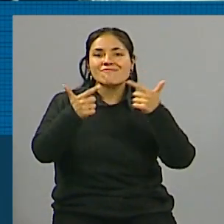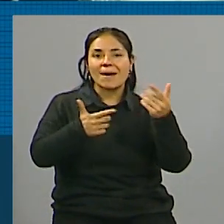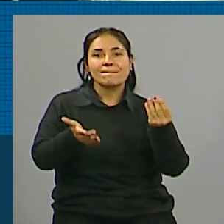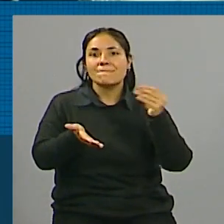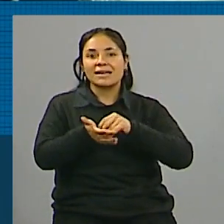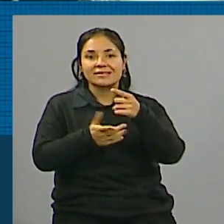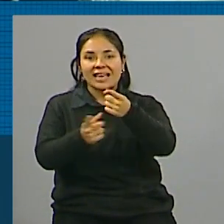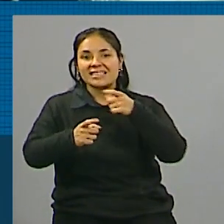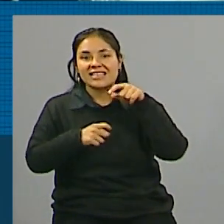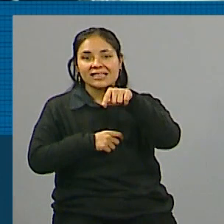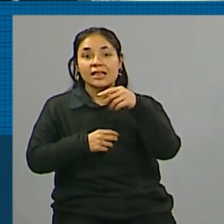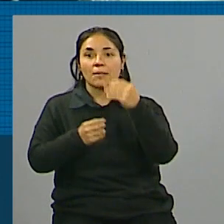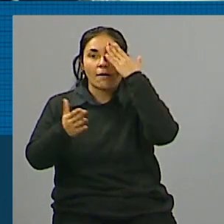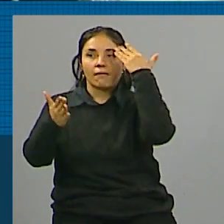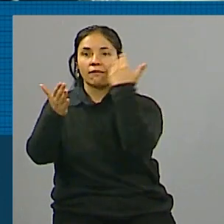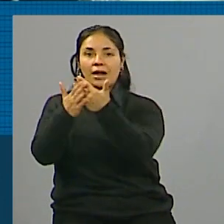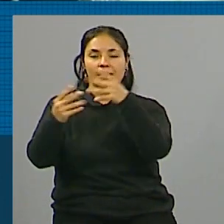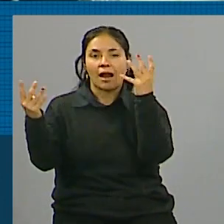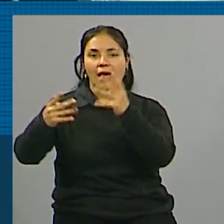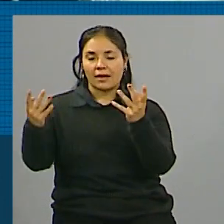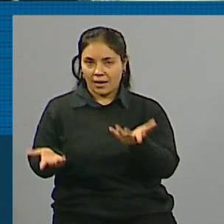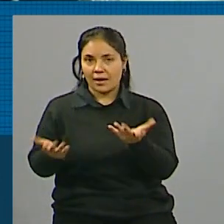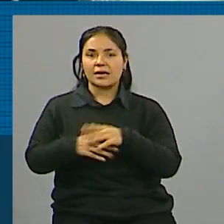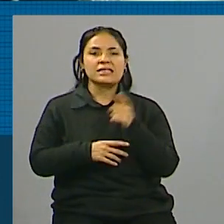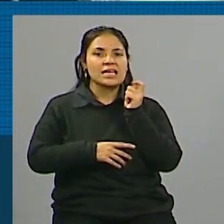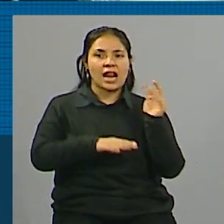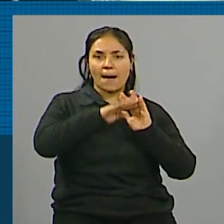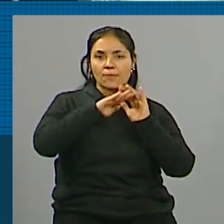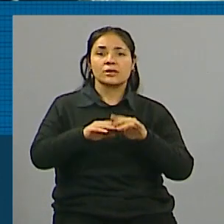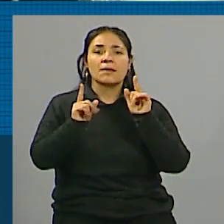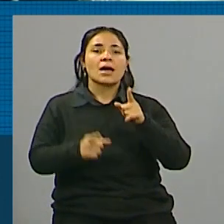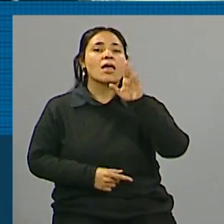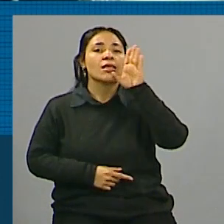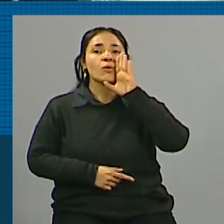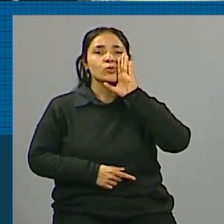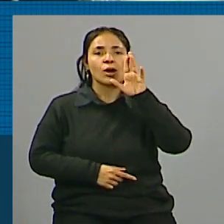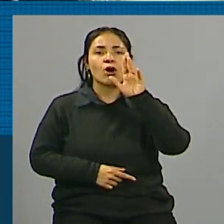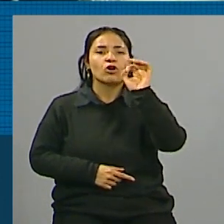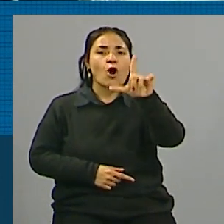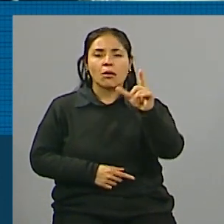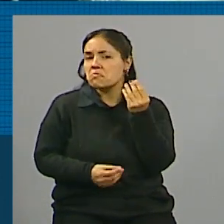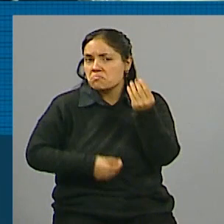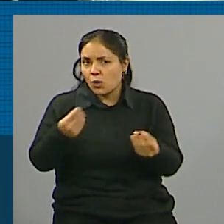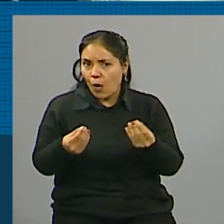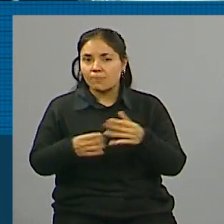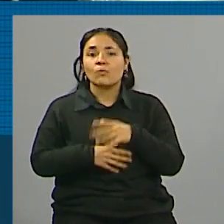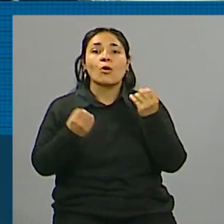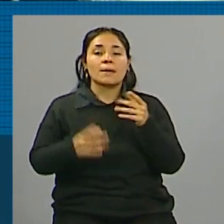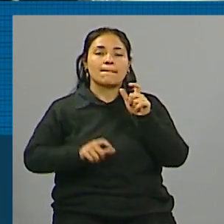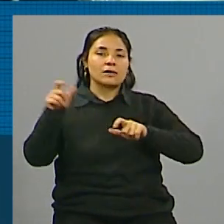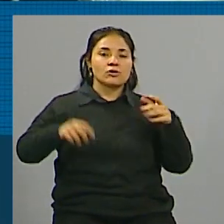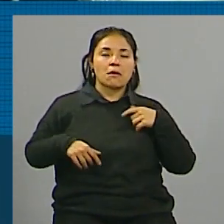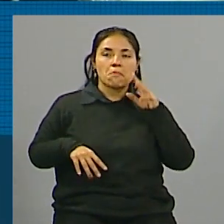armas para poder hacerle frente a este conflicto. Y también cuál es el rol de Estados Unidos, porque muchos entienden o tal vez piensan